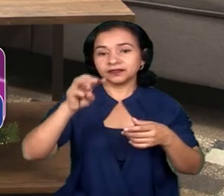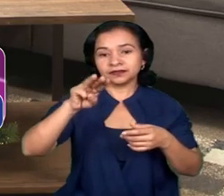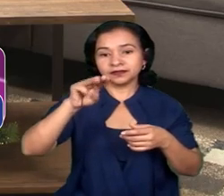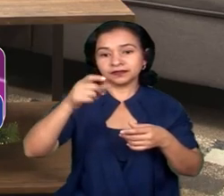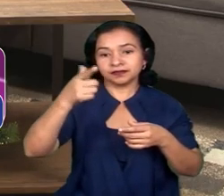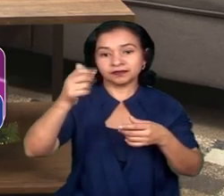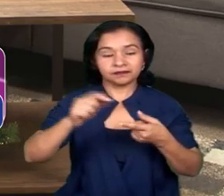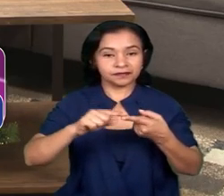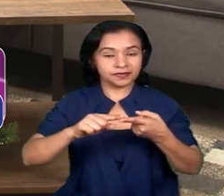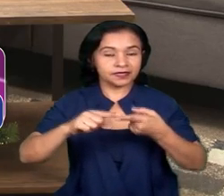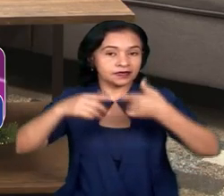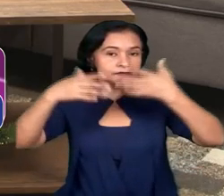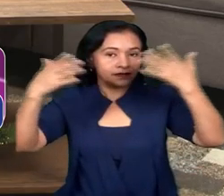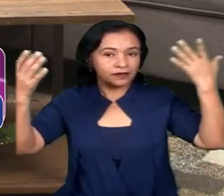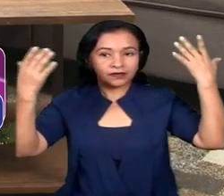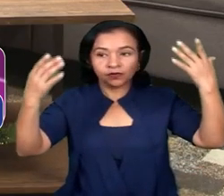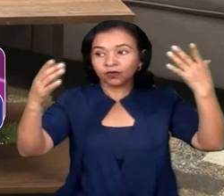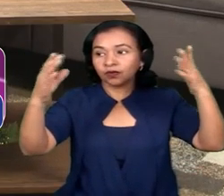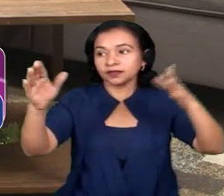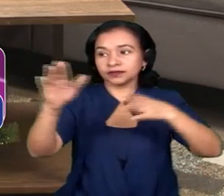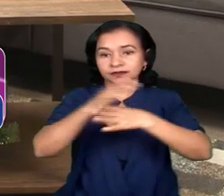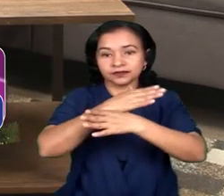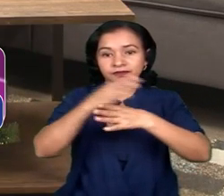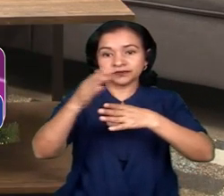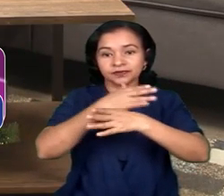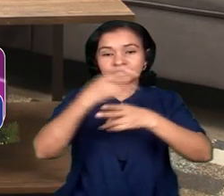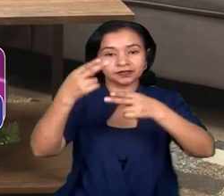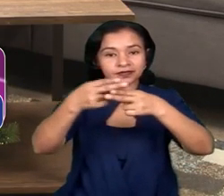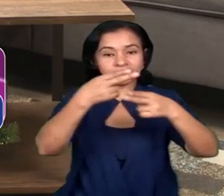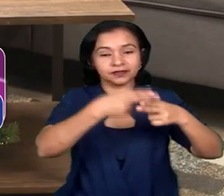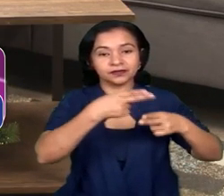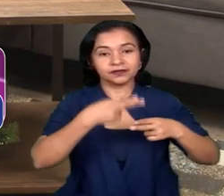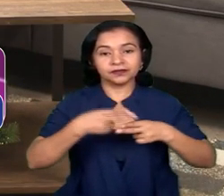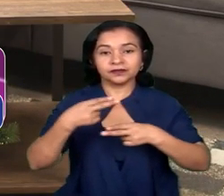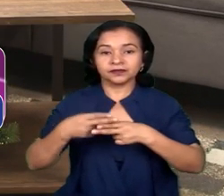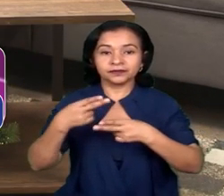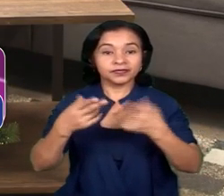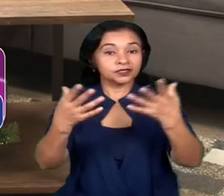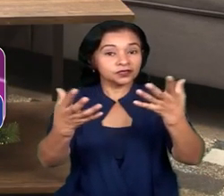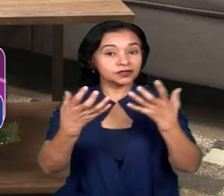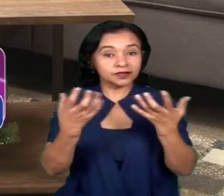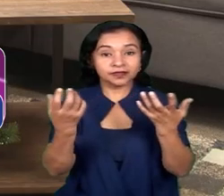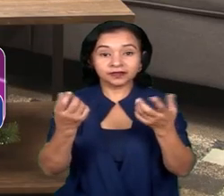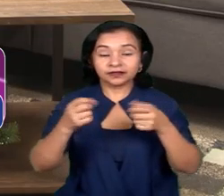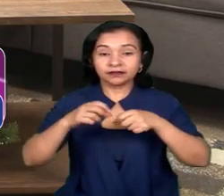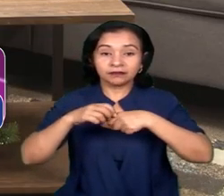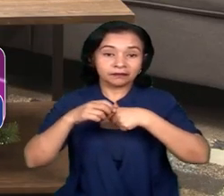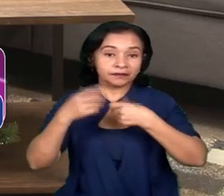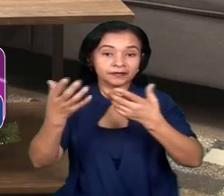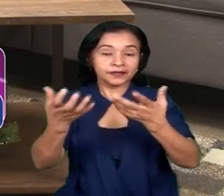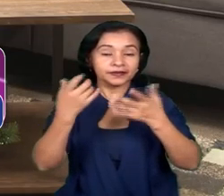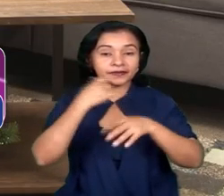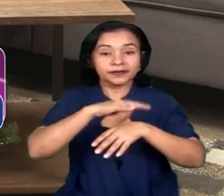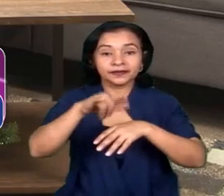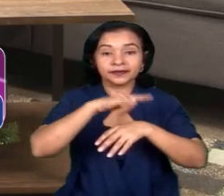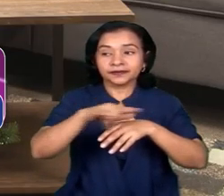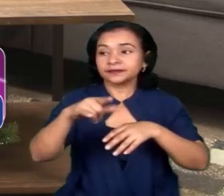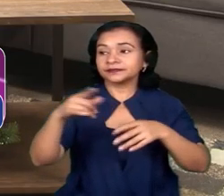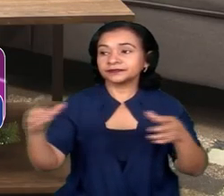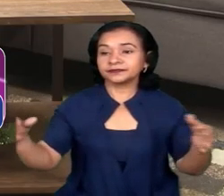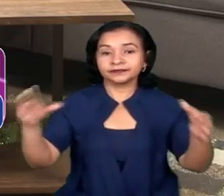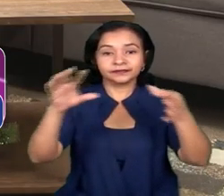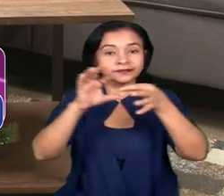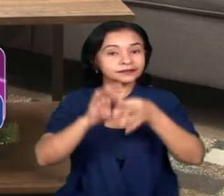Black Weekend, el no sé qué, le están poniendo diferentes nombres, pero están tratando. ¿Por qué no quieren dar su otro sorteo? Tienen que buscar... Tenemos que